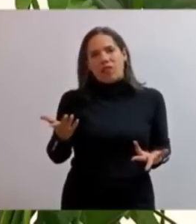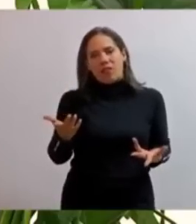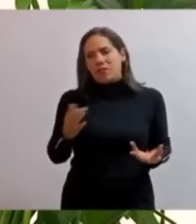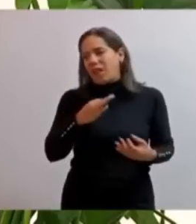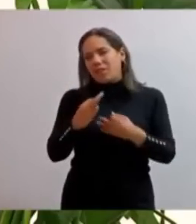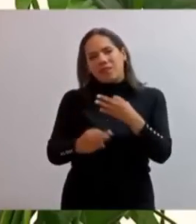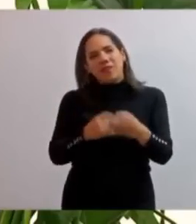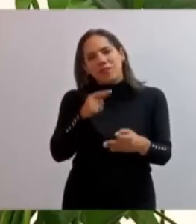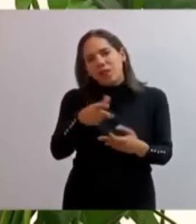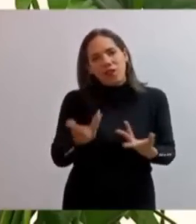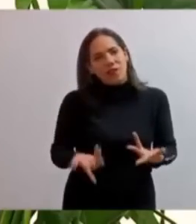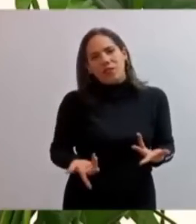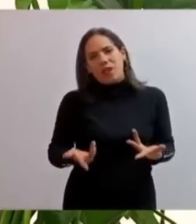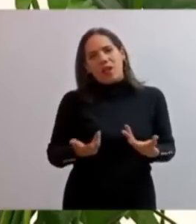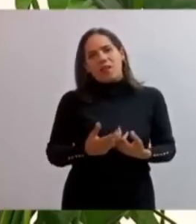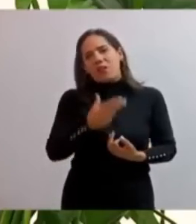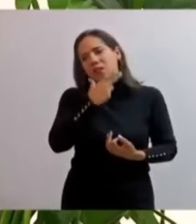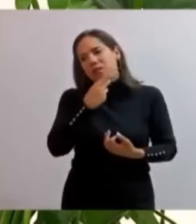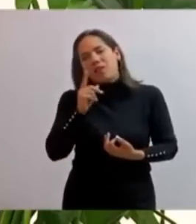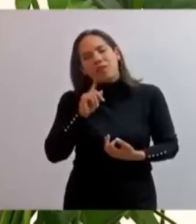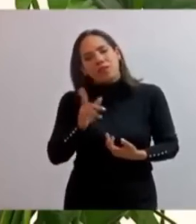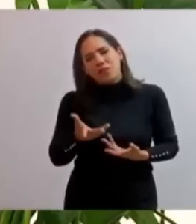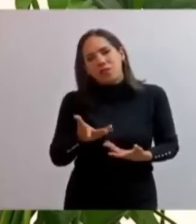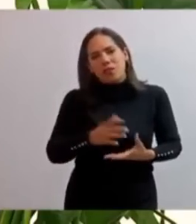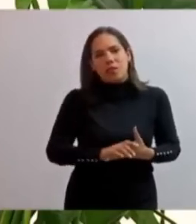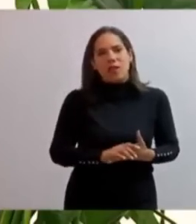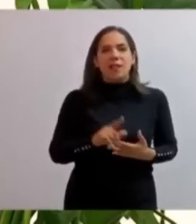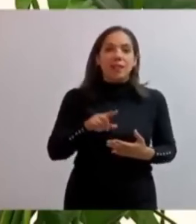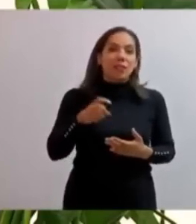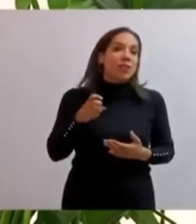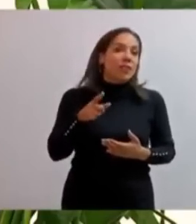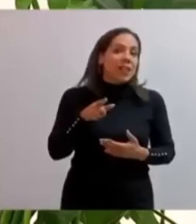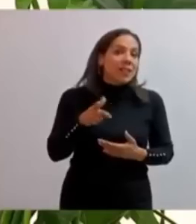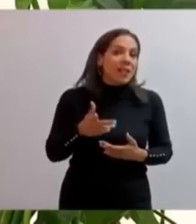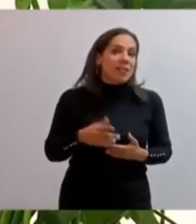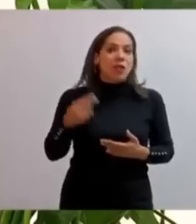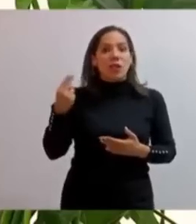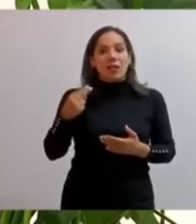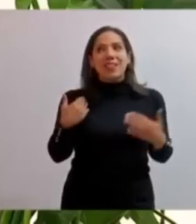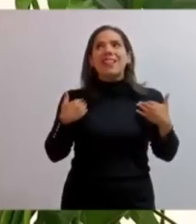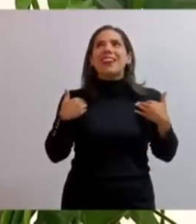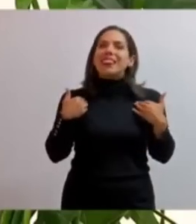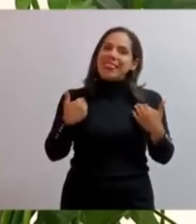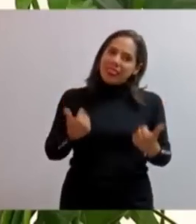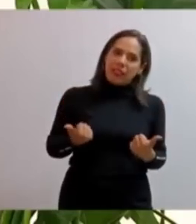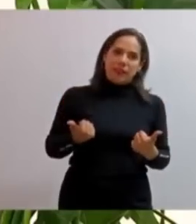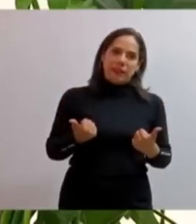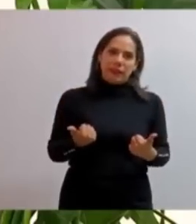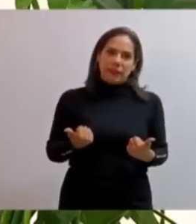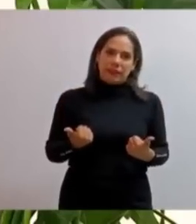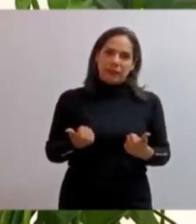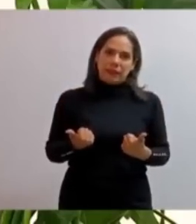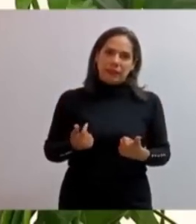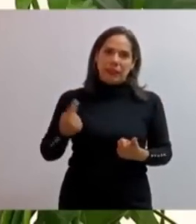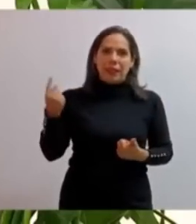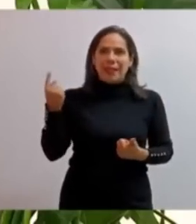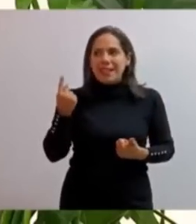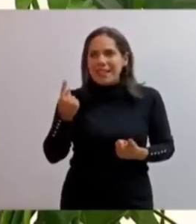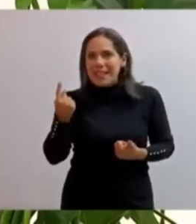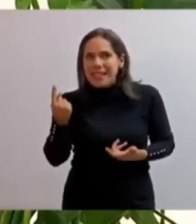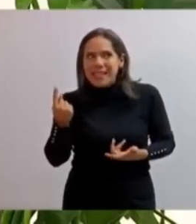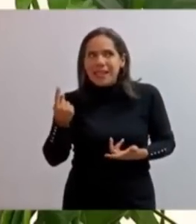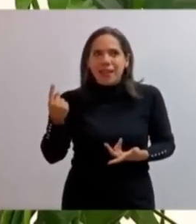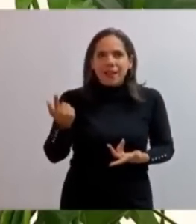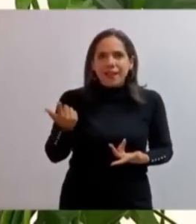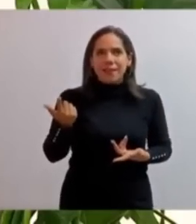todos, todos y todas. Entonces, lo que tenemos que asumir es qué parte de